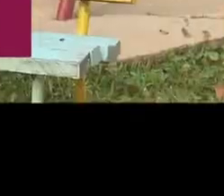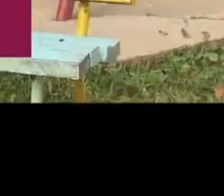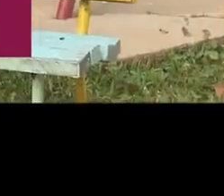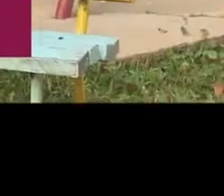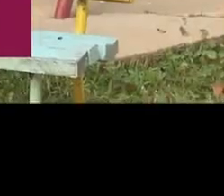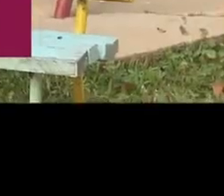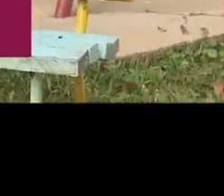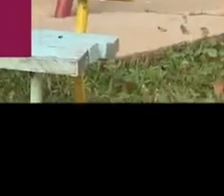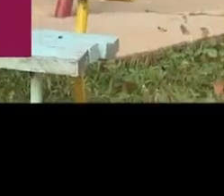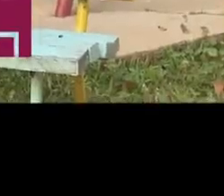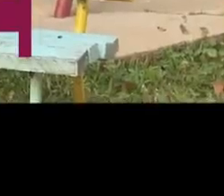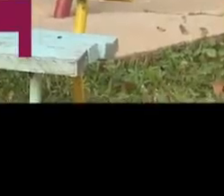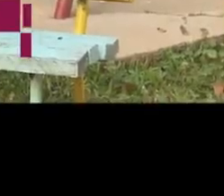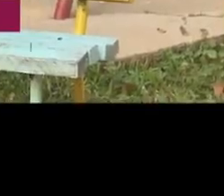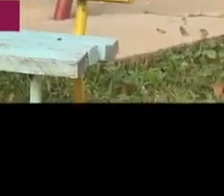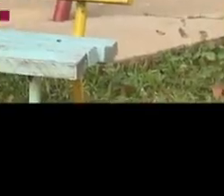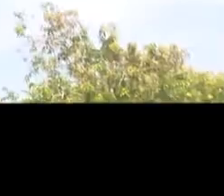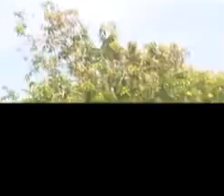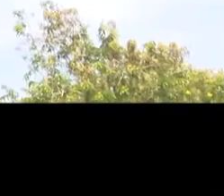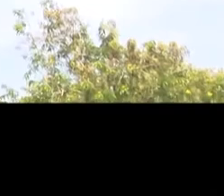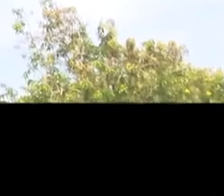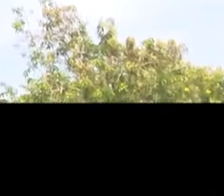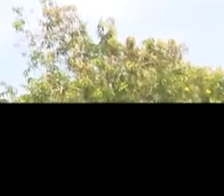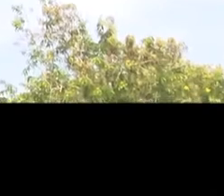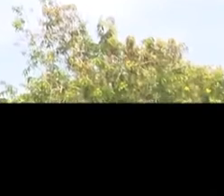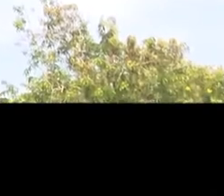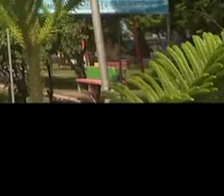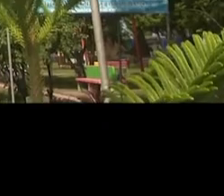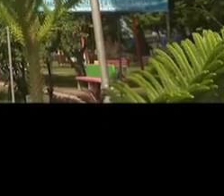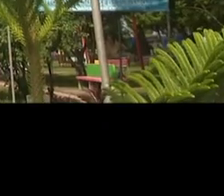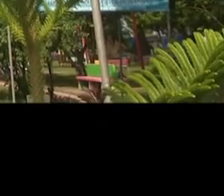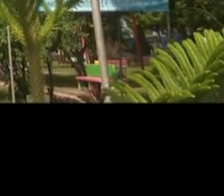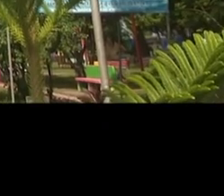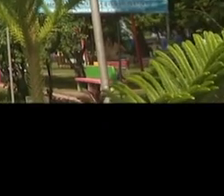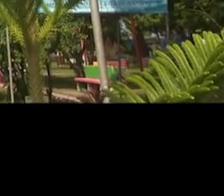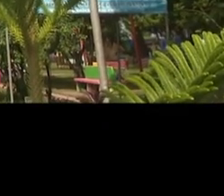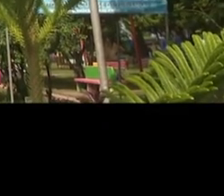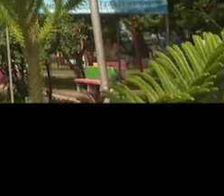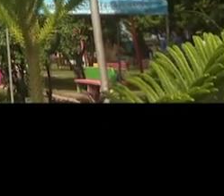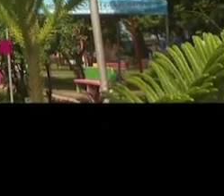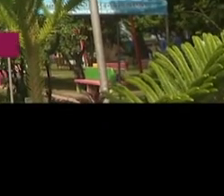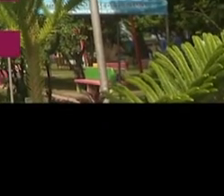comparados con un corazón